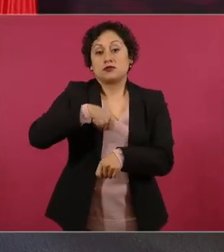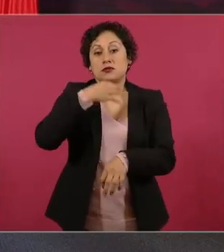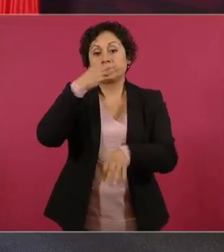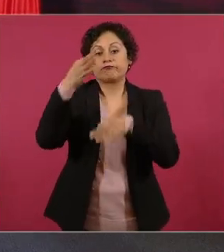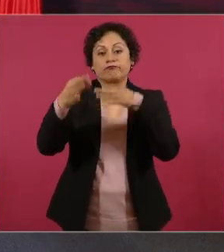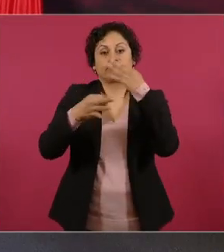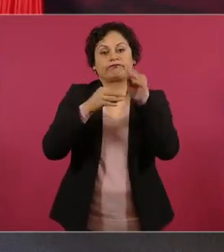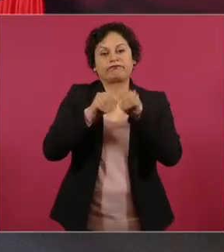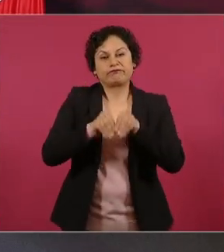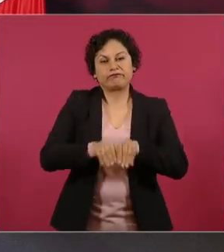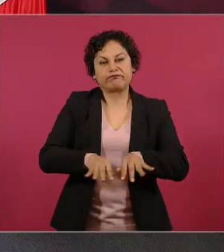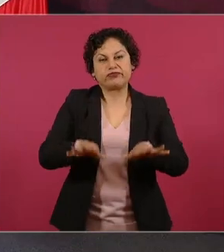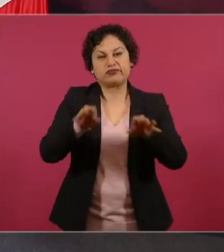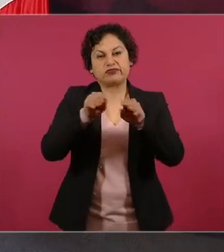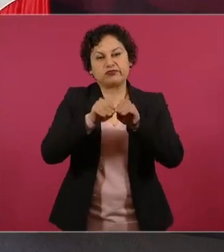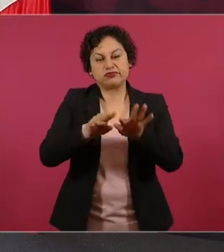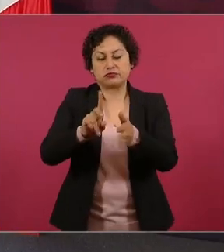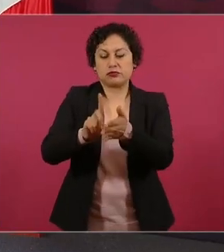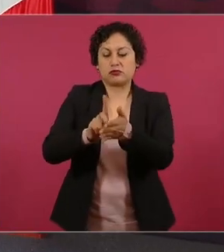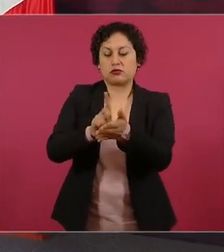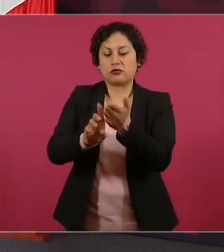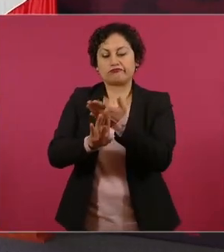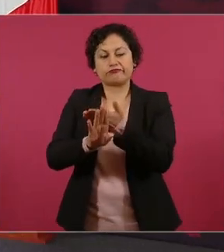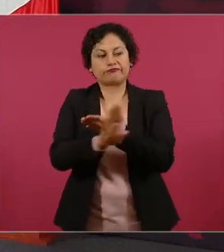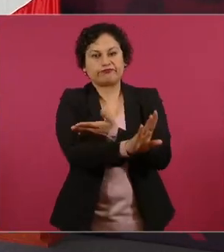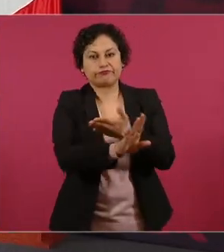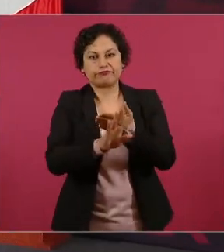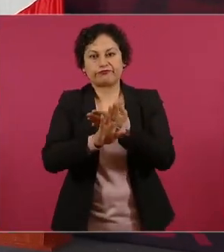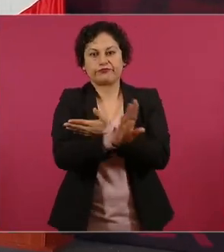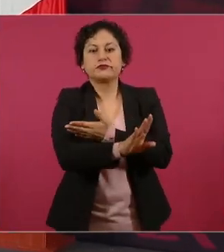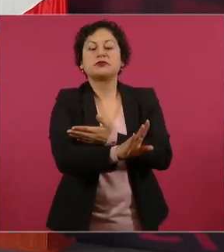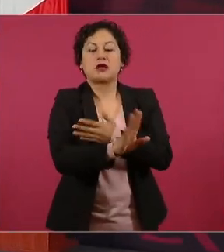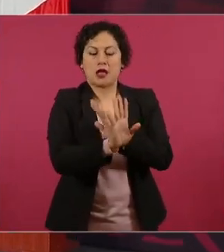fortalecer. Que la necesitamos fortalecer.